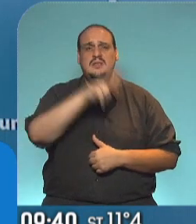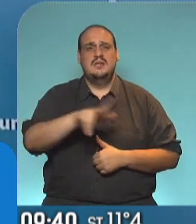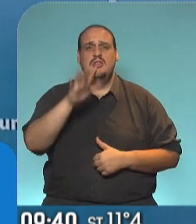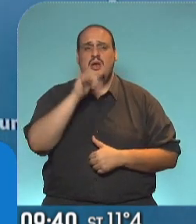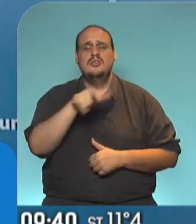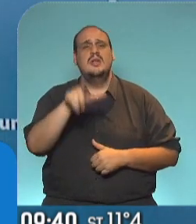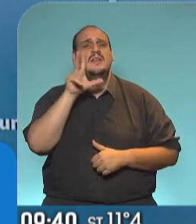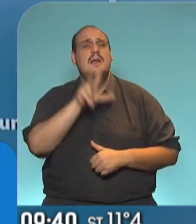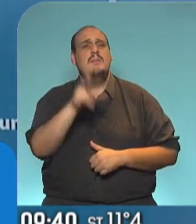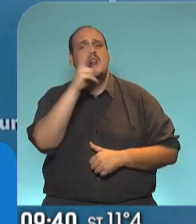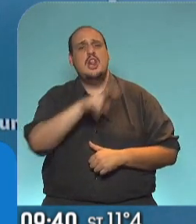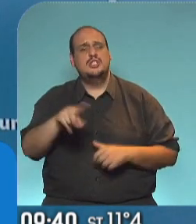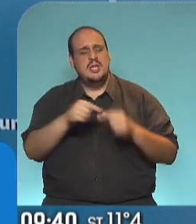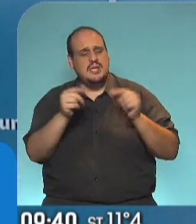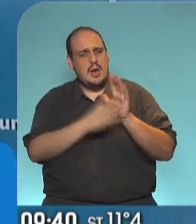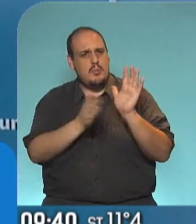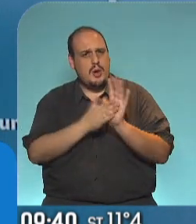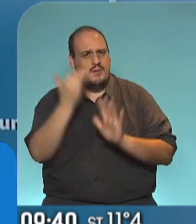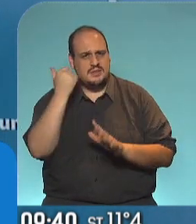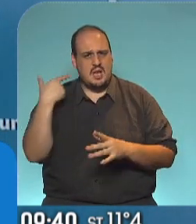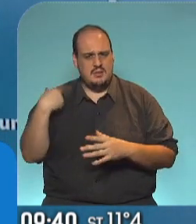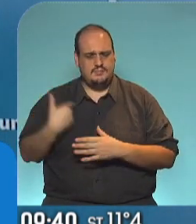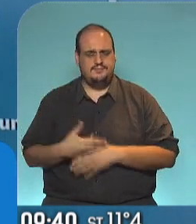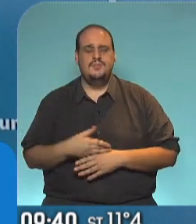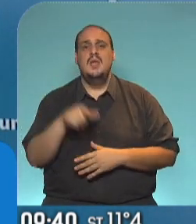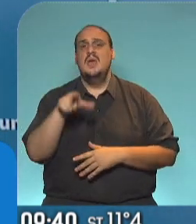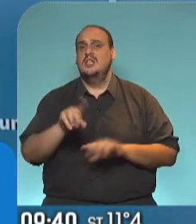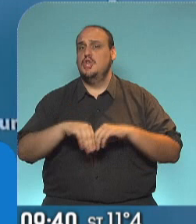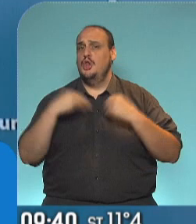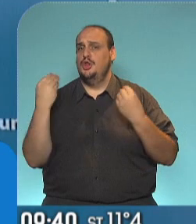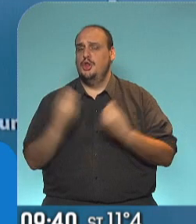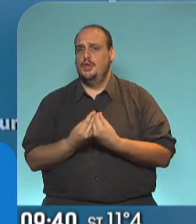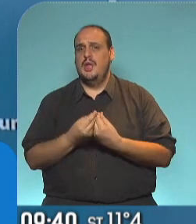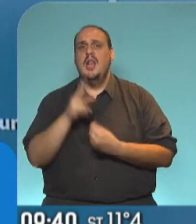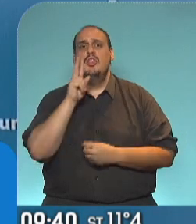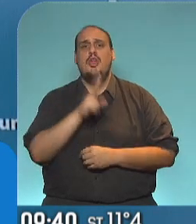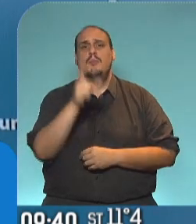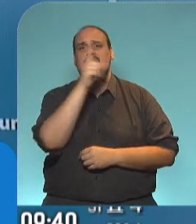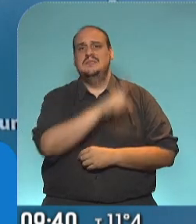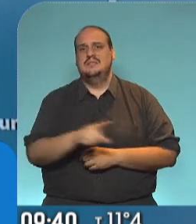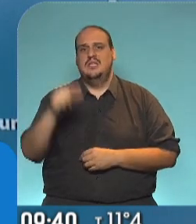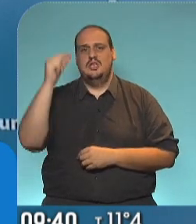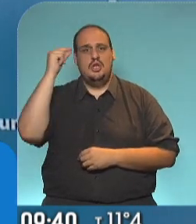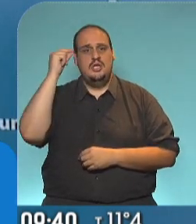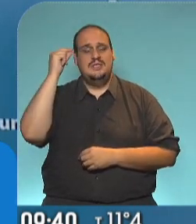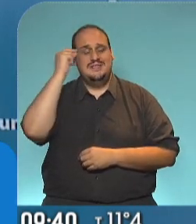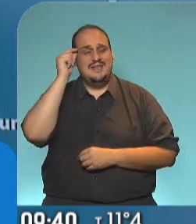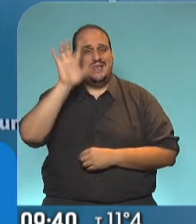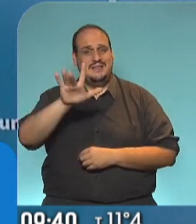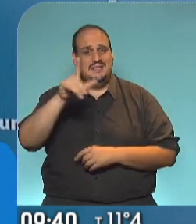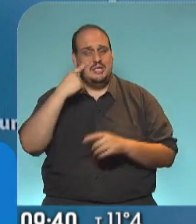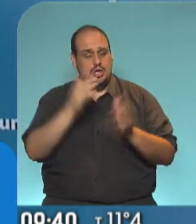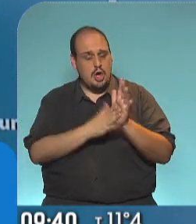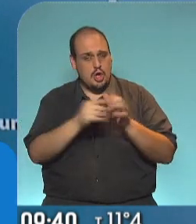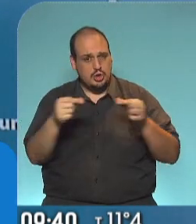220 muestras esto lo que nos permite es alcanzar una cantidad de 2.135 test cada millón de habitantes